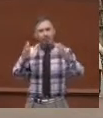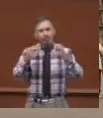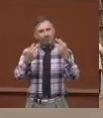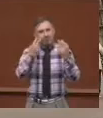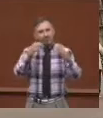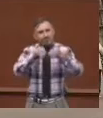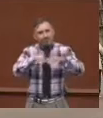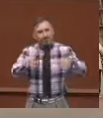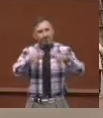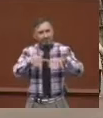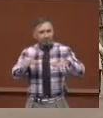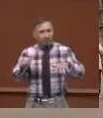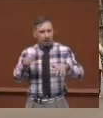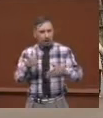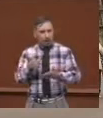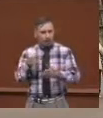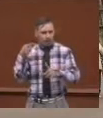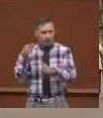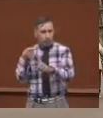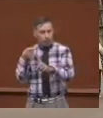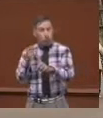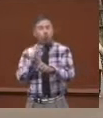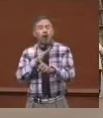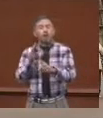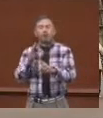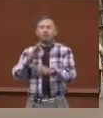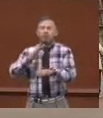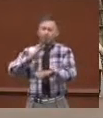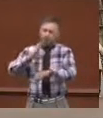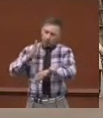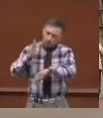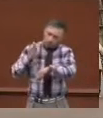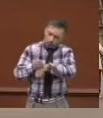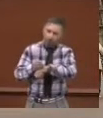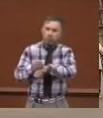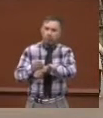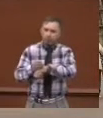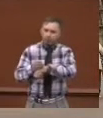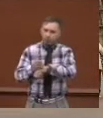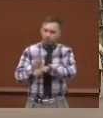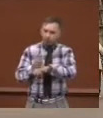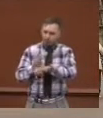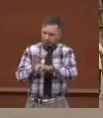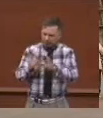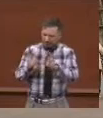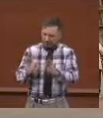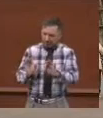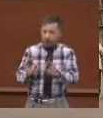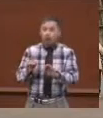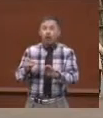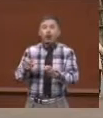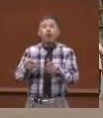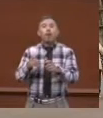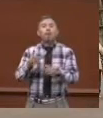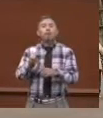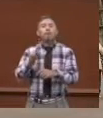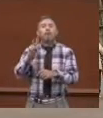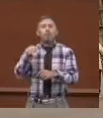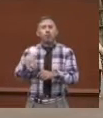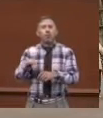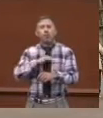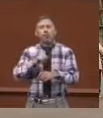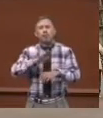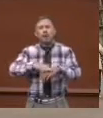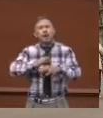Entonces, una sanción idónea que reduzca precisamente a este partido su capacidad de